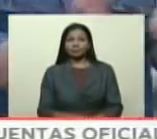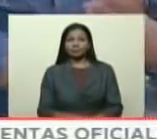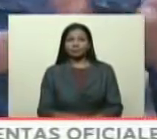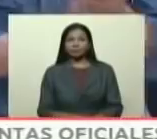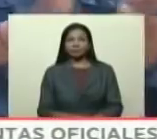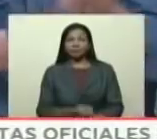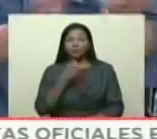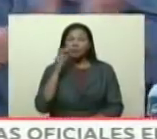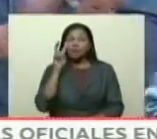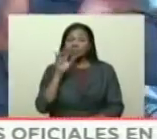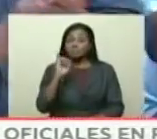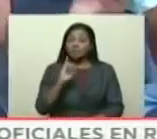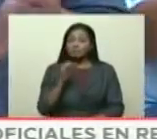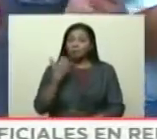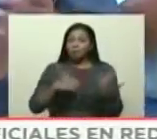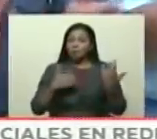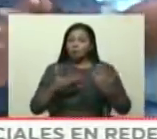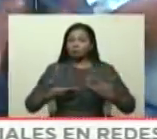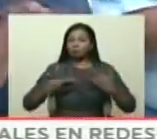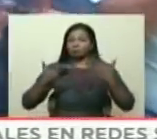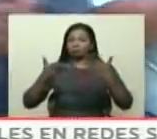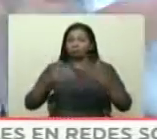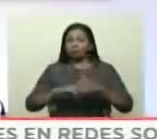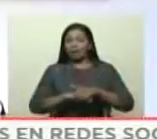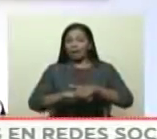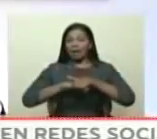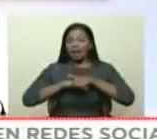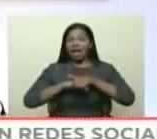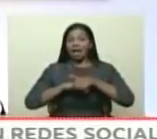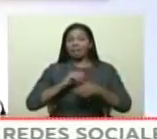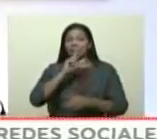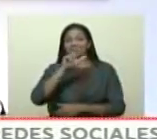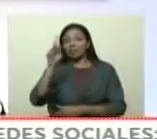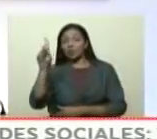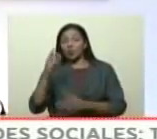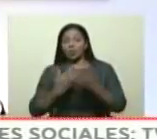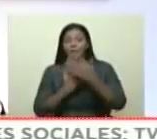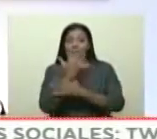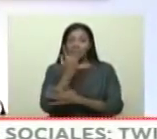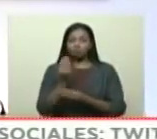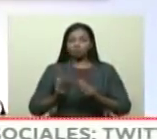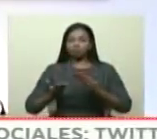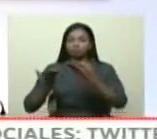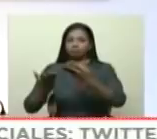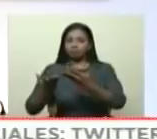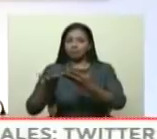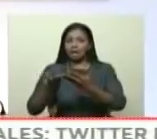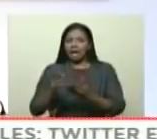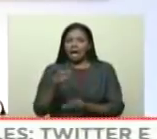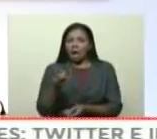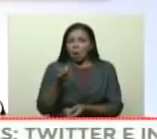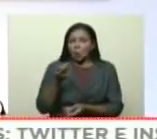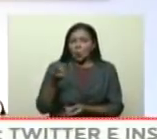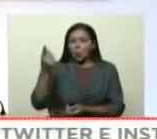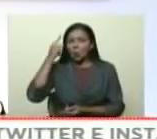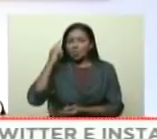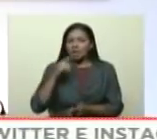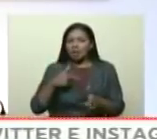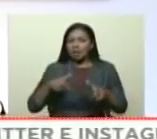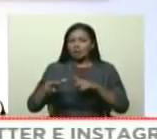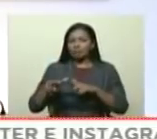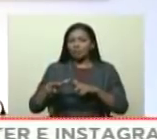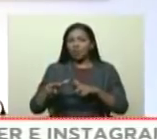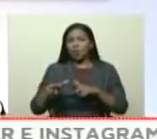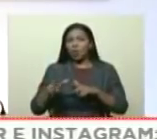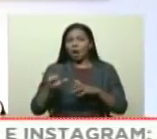Bueno, así salió el 4 para Londres, 31 de mayo... y a los pocos días llegó